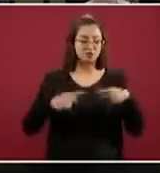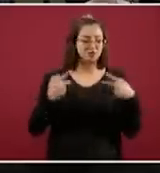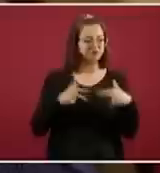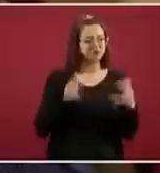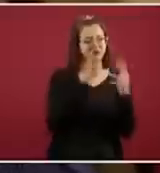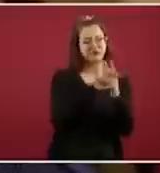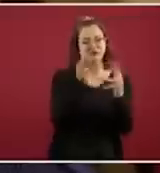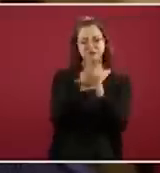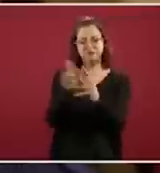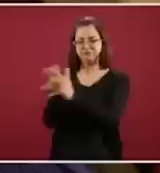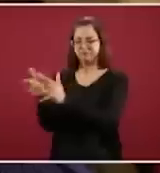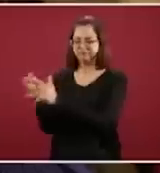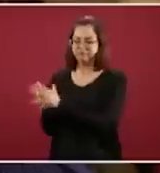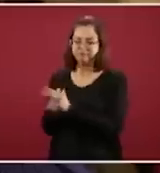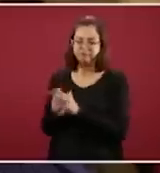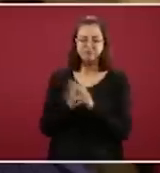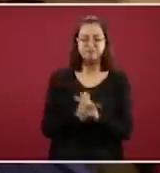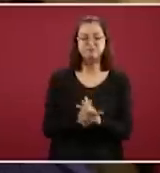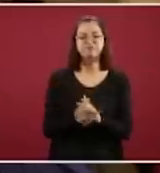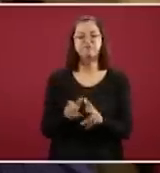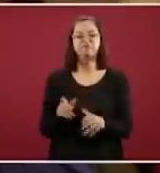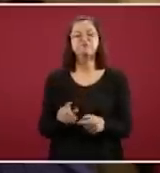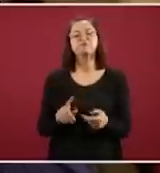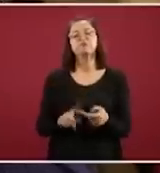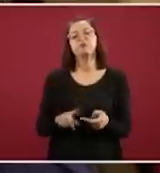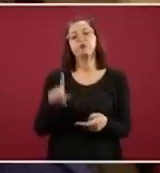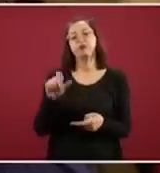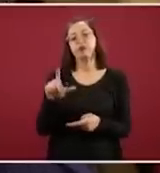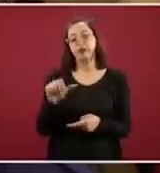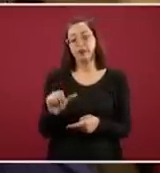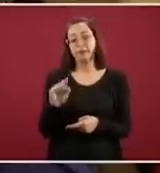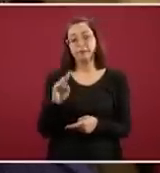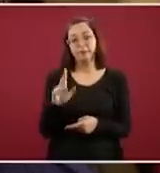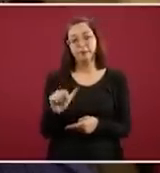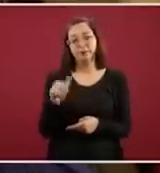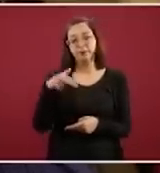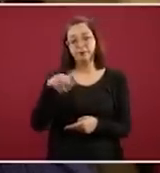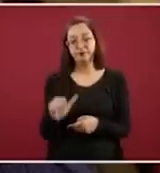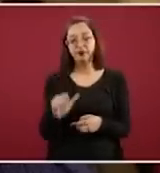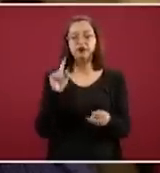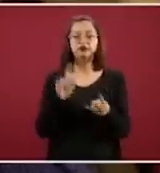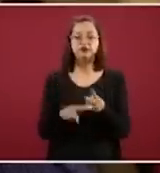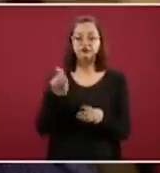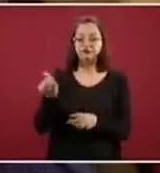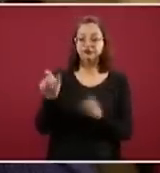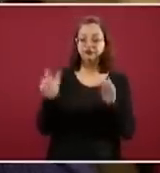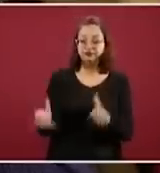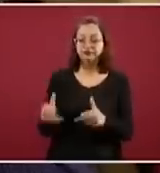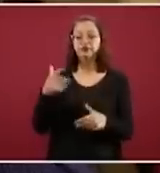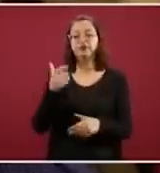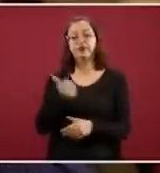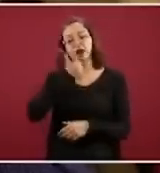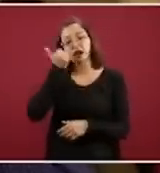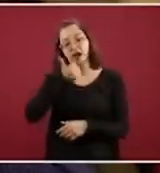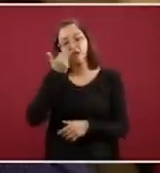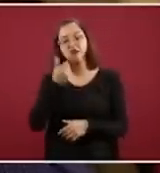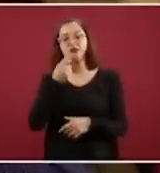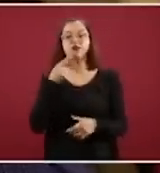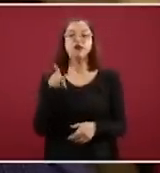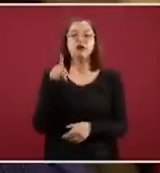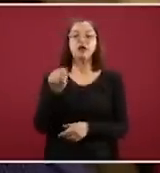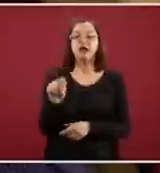en el estado de La Matanza de Agua Blanca, en Chiapa de la Tial, los estudiantes asesinados